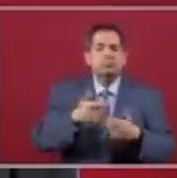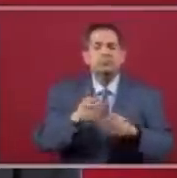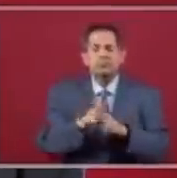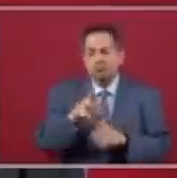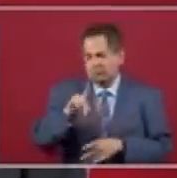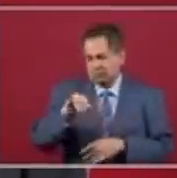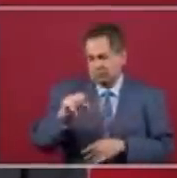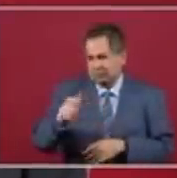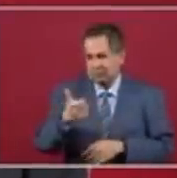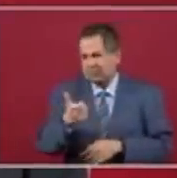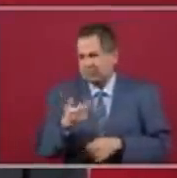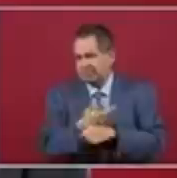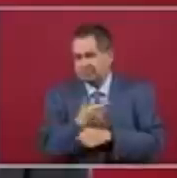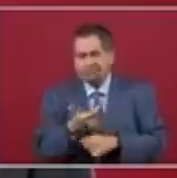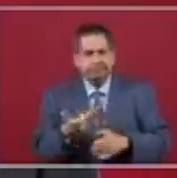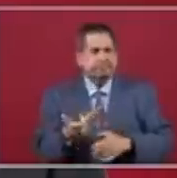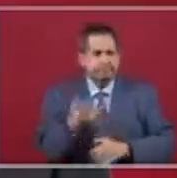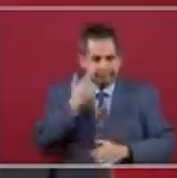diésel?